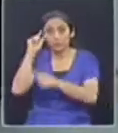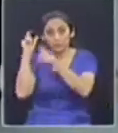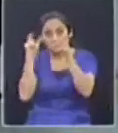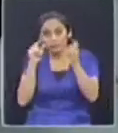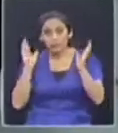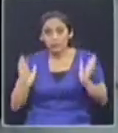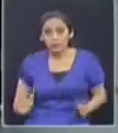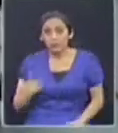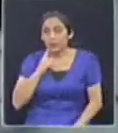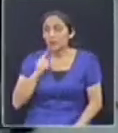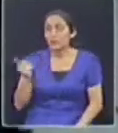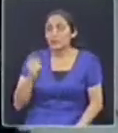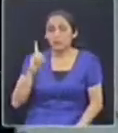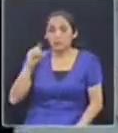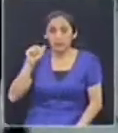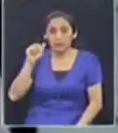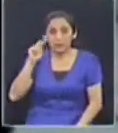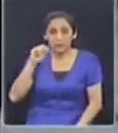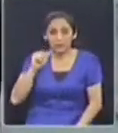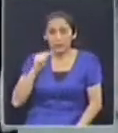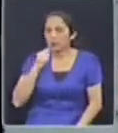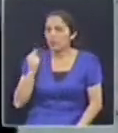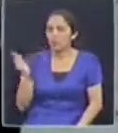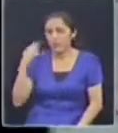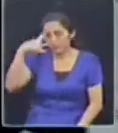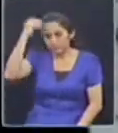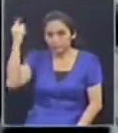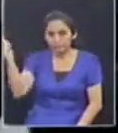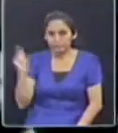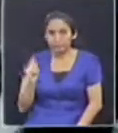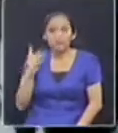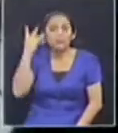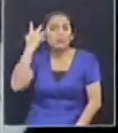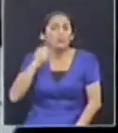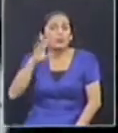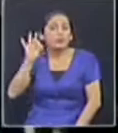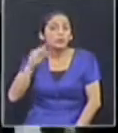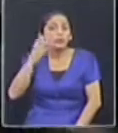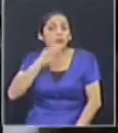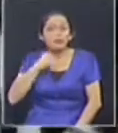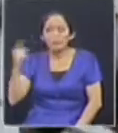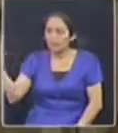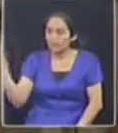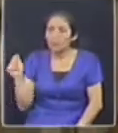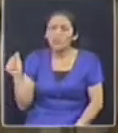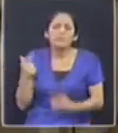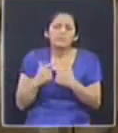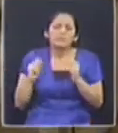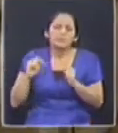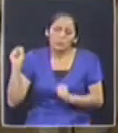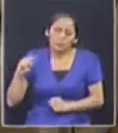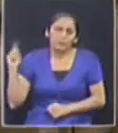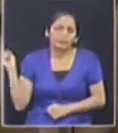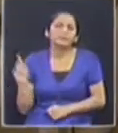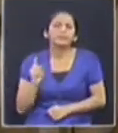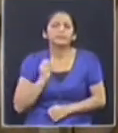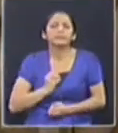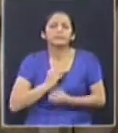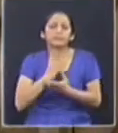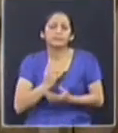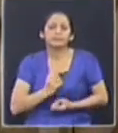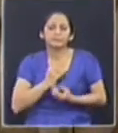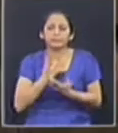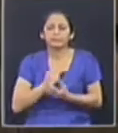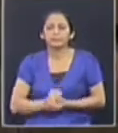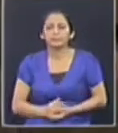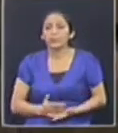del caso Odebrecht, Diana Salazar, para el 9 de agosto a rendir versión libre y voluntaria. Tal diligencia se dará en el despacho de la